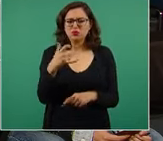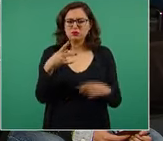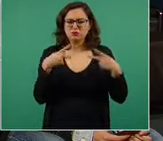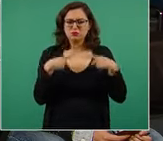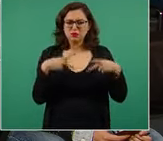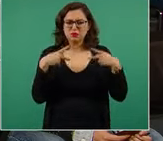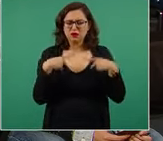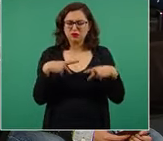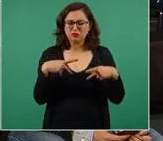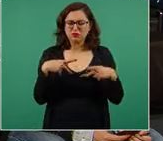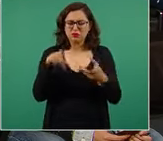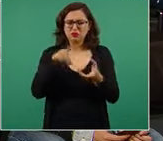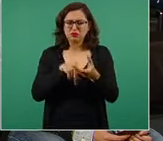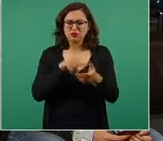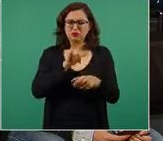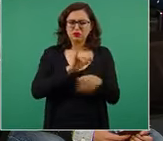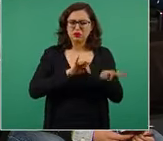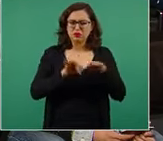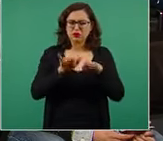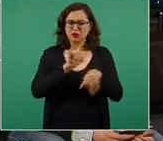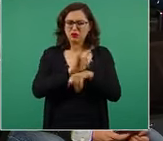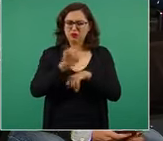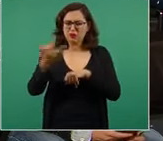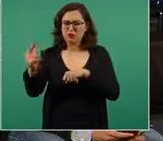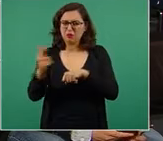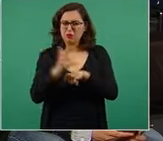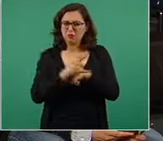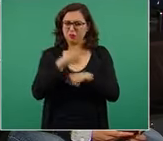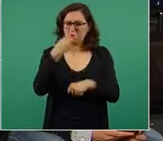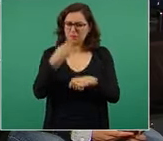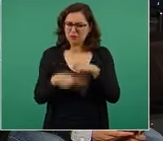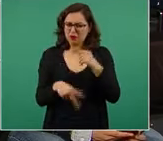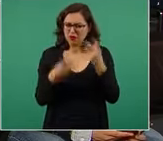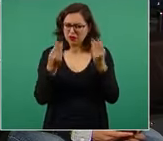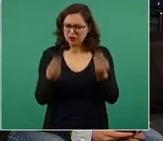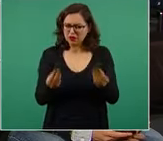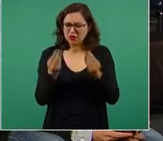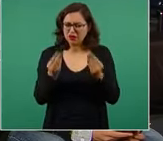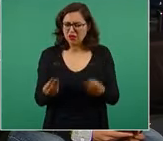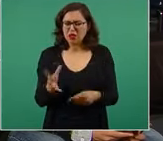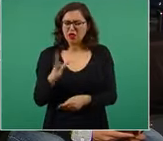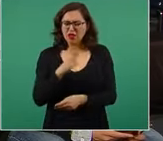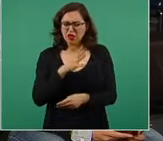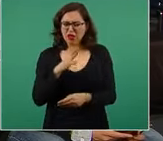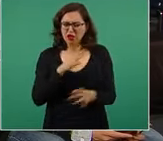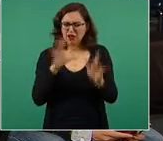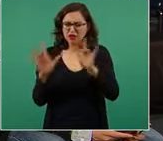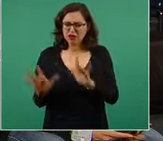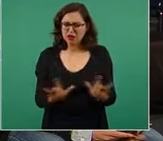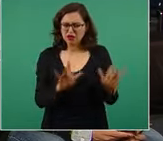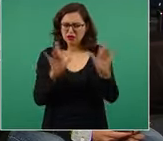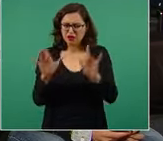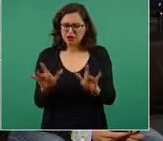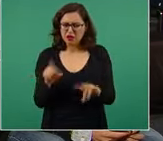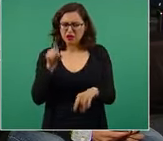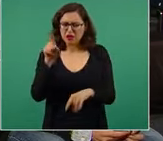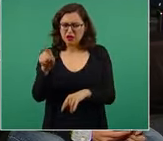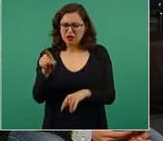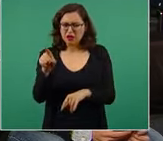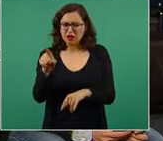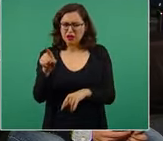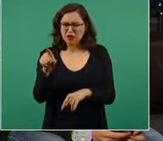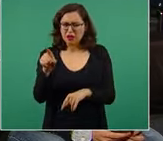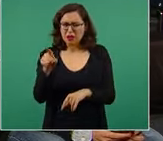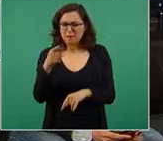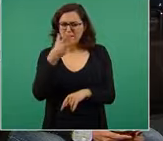que vuela. Tengo la grabación del piloto de Aeroméxico que tuvo una